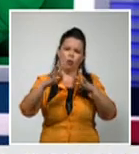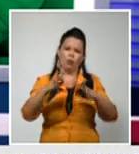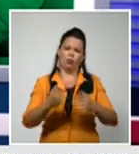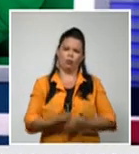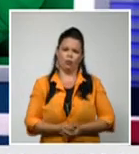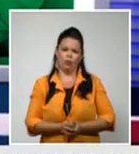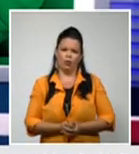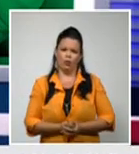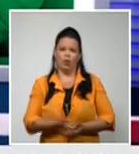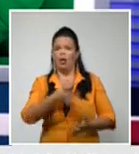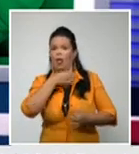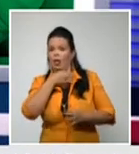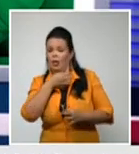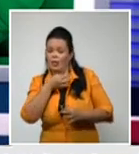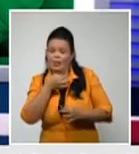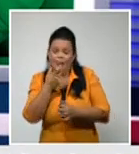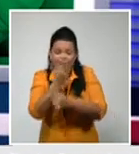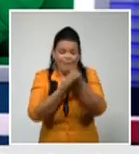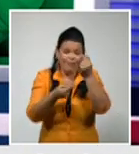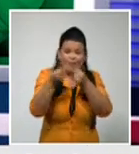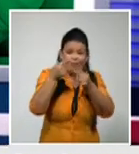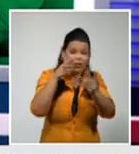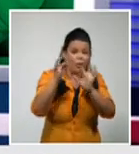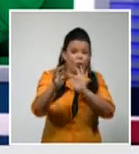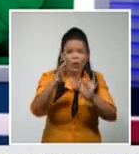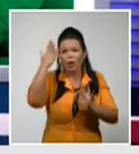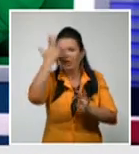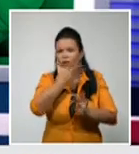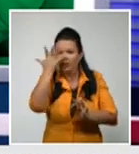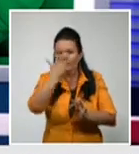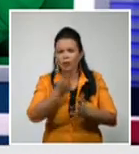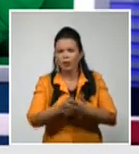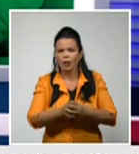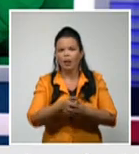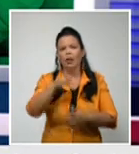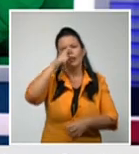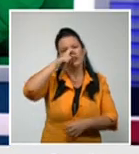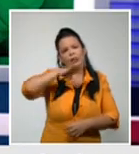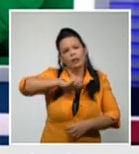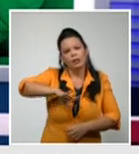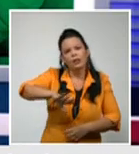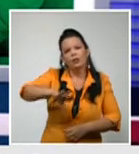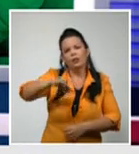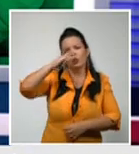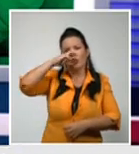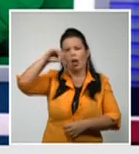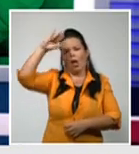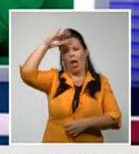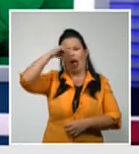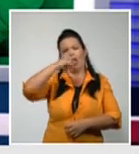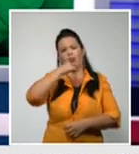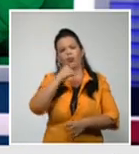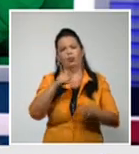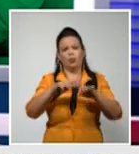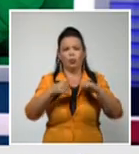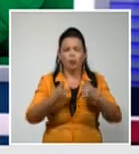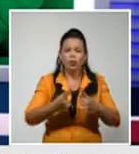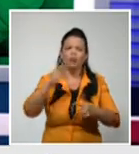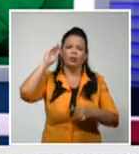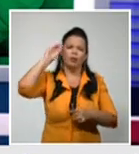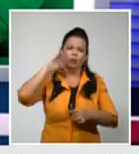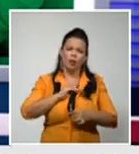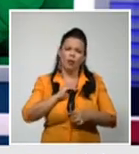hay que proteger bien, es precisamente a esos grupos de riesgo que sabemos que la